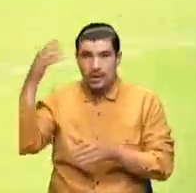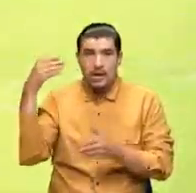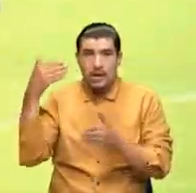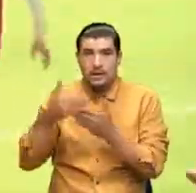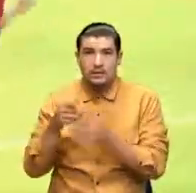juvenil con él